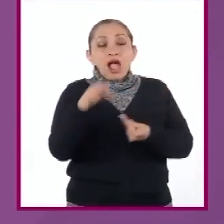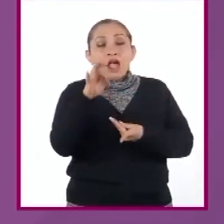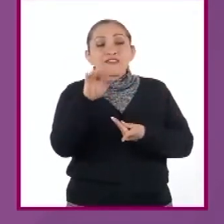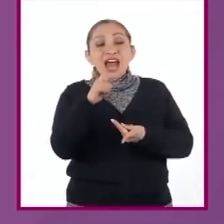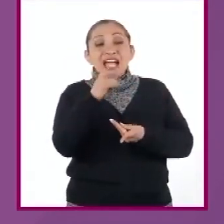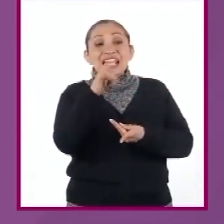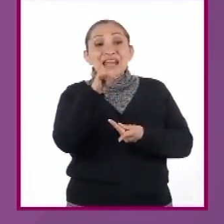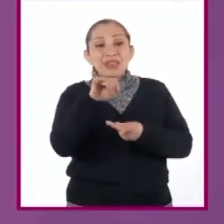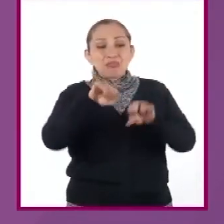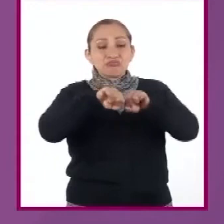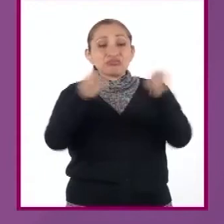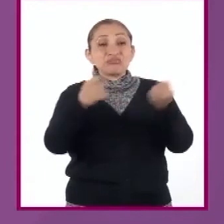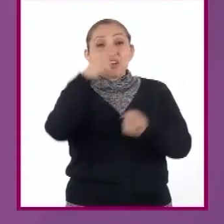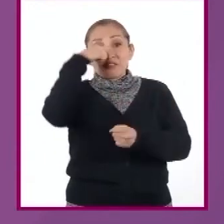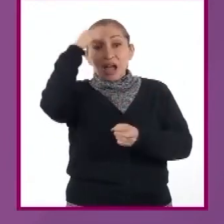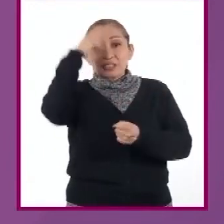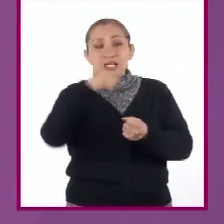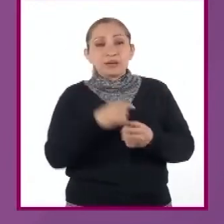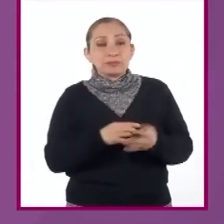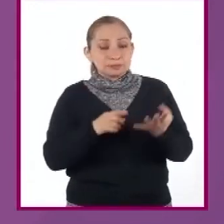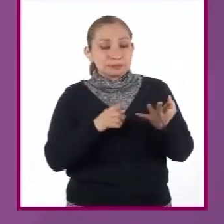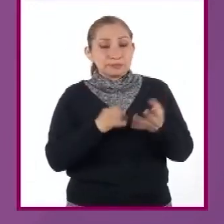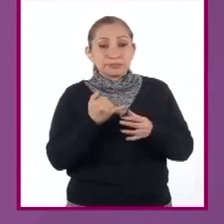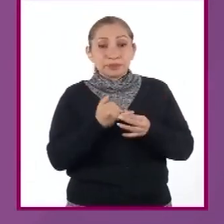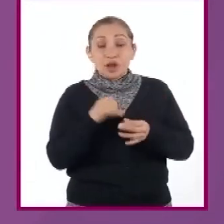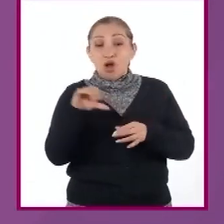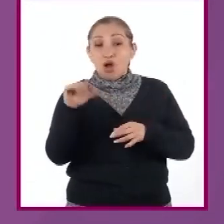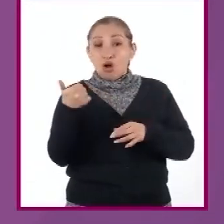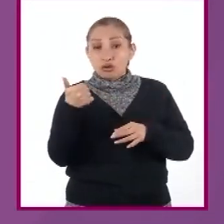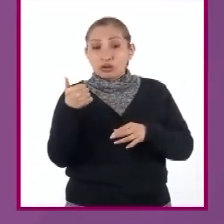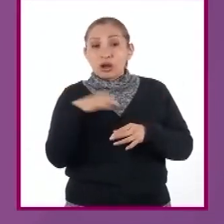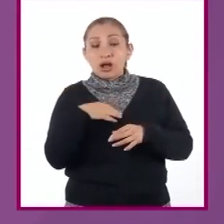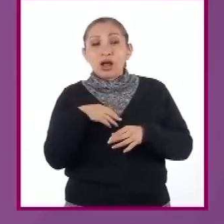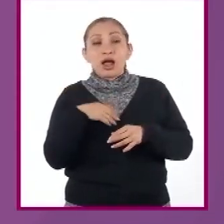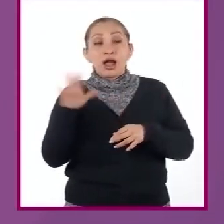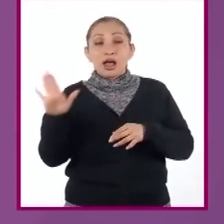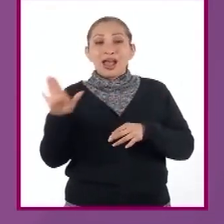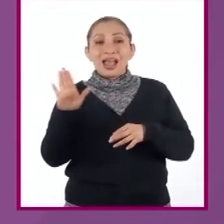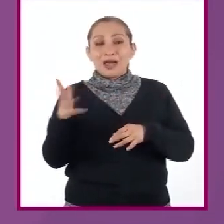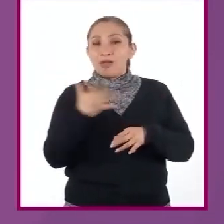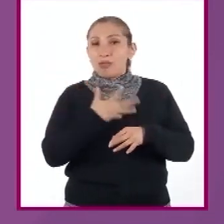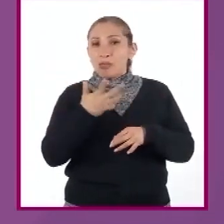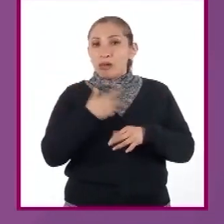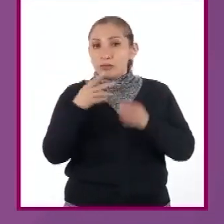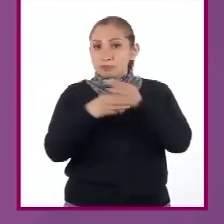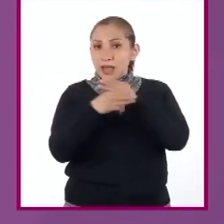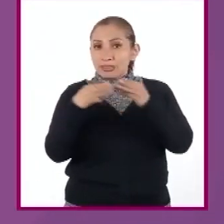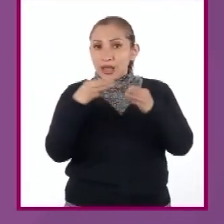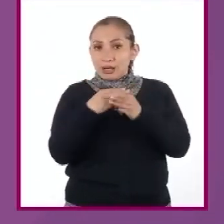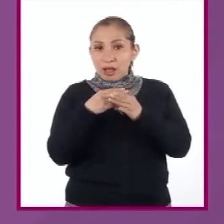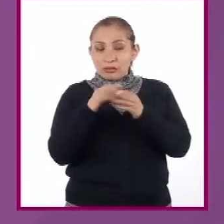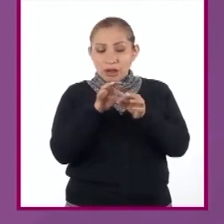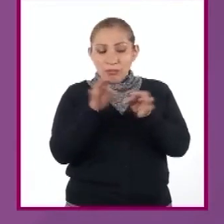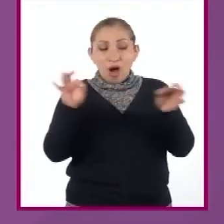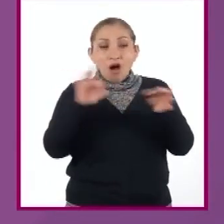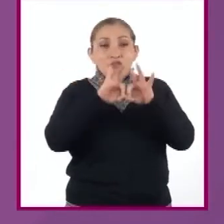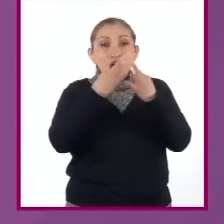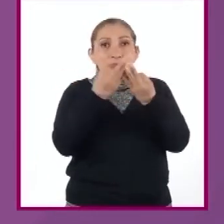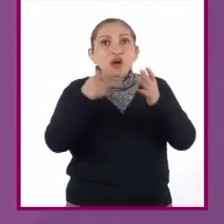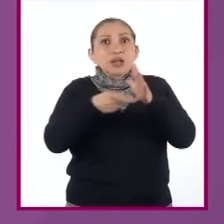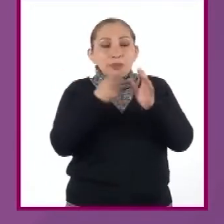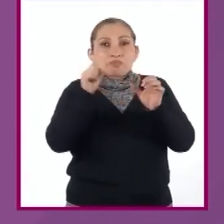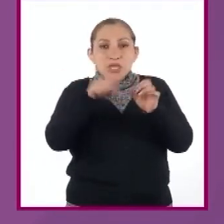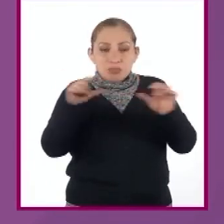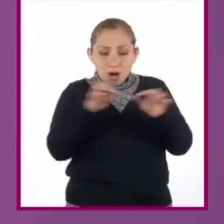con la que se quiebra un objeto. Por otra parte, la propiedad que tiene un material de recuperar su forma